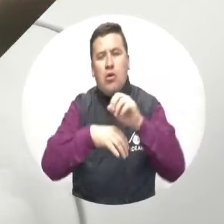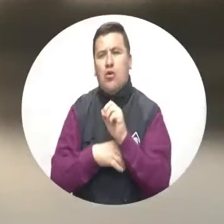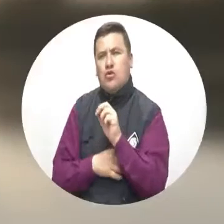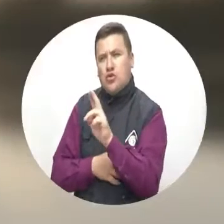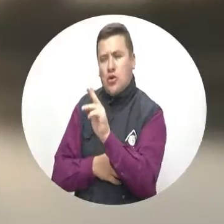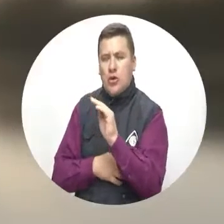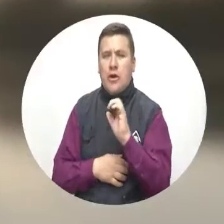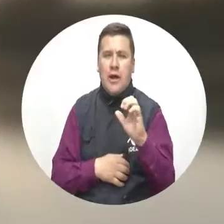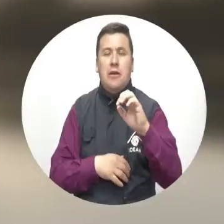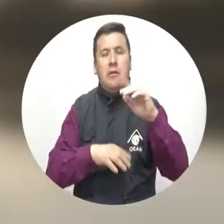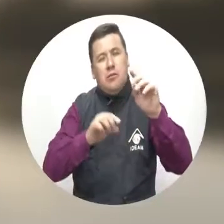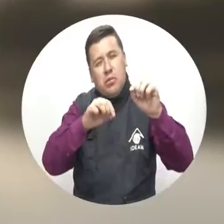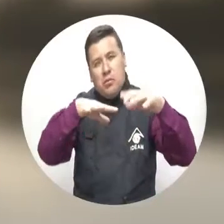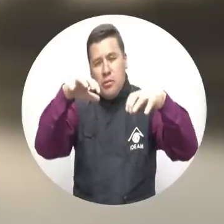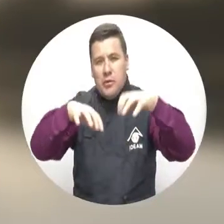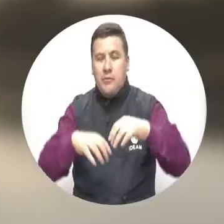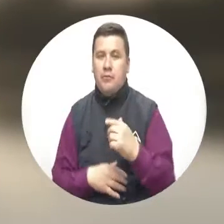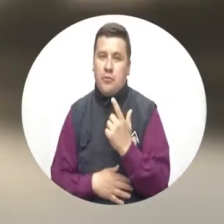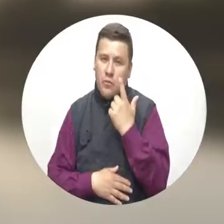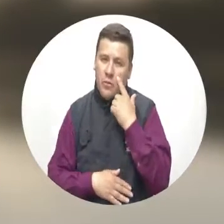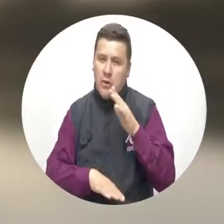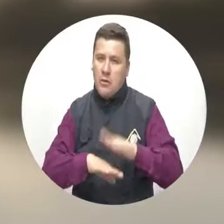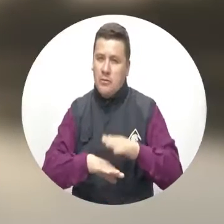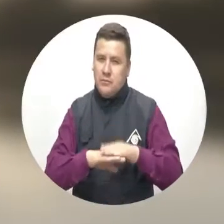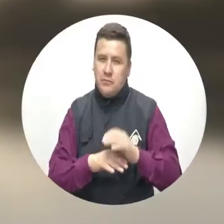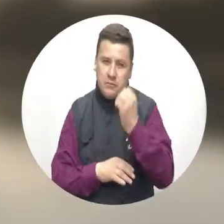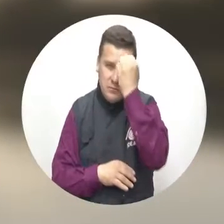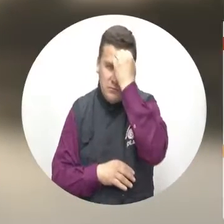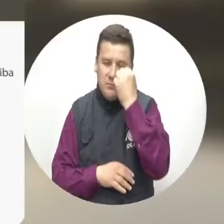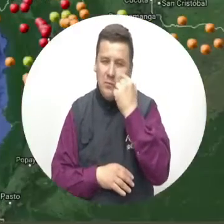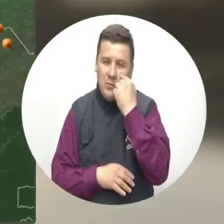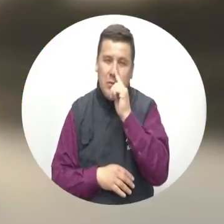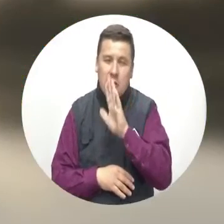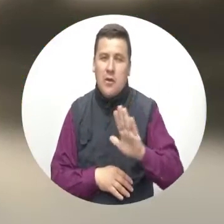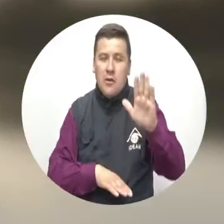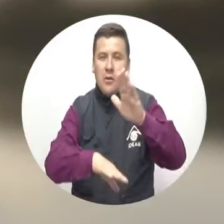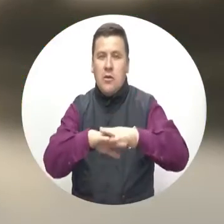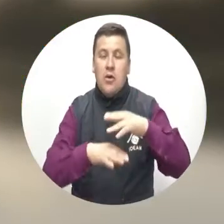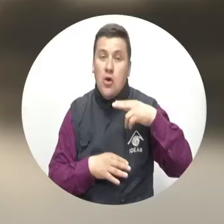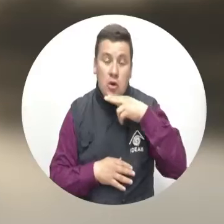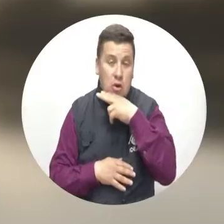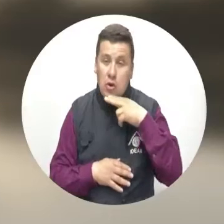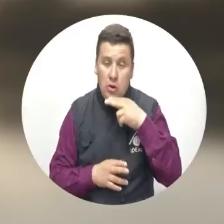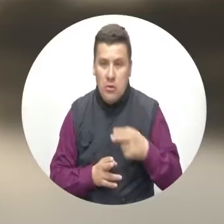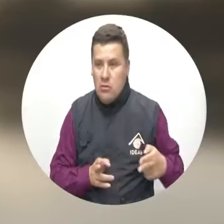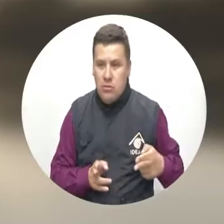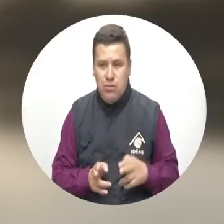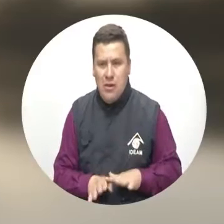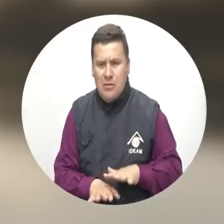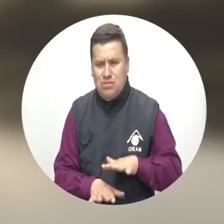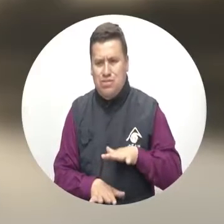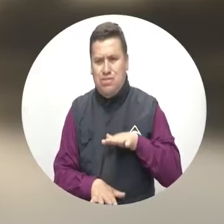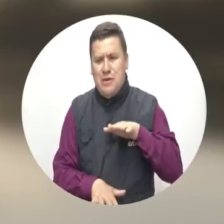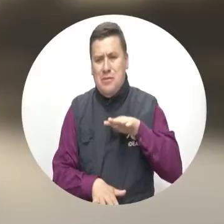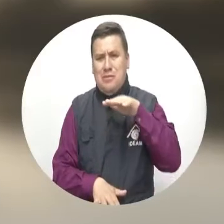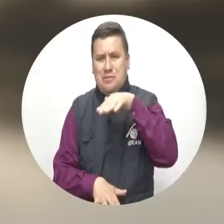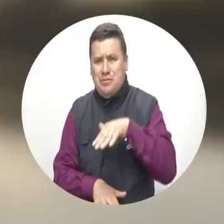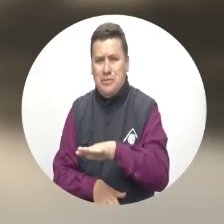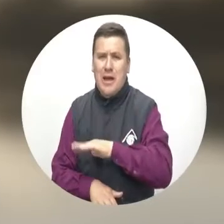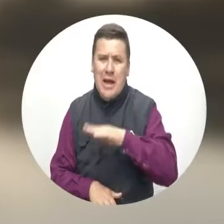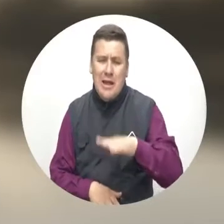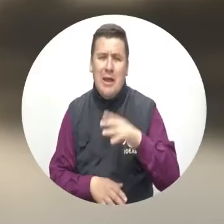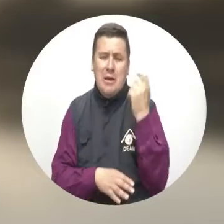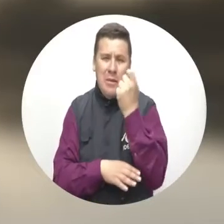Mucha atención a las principales alertas a nivel nacional. Alerta roja por desbordamientos en ríos de Meta,